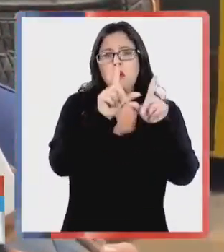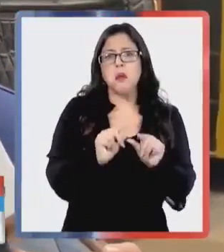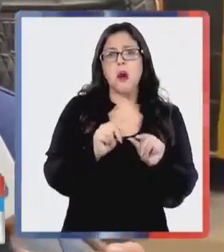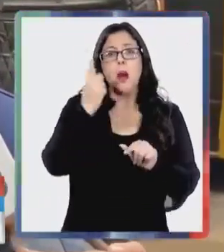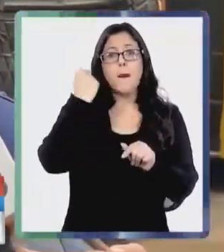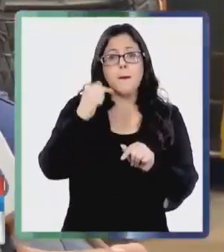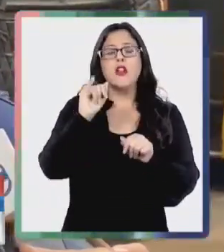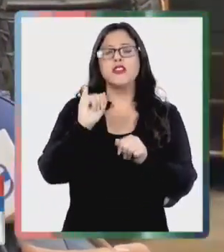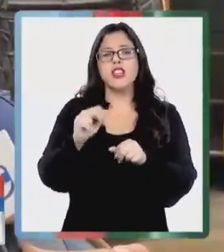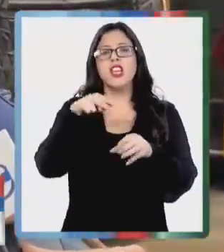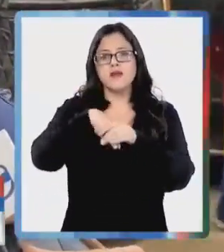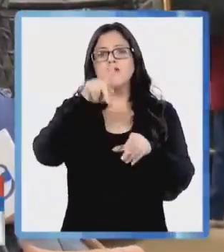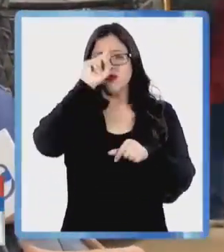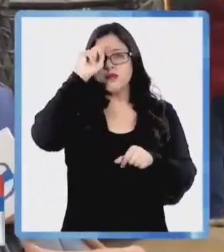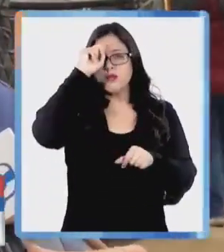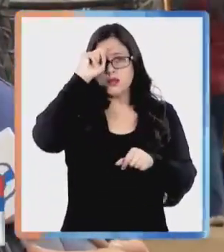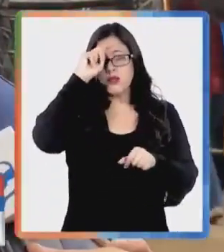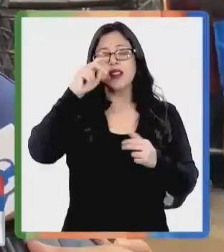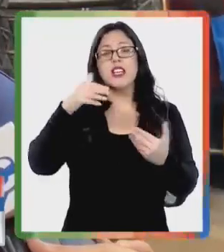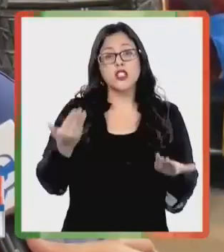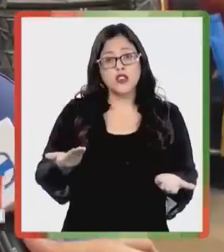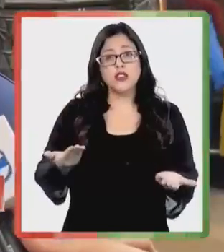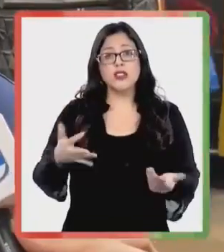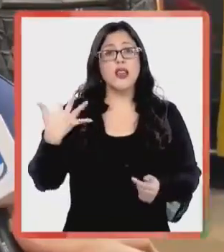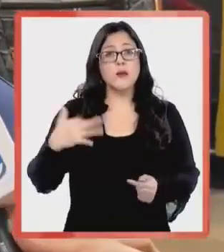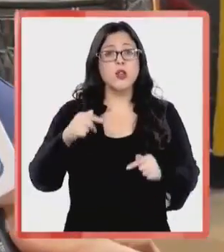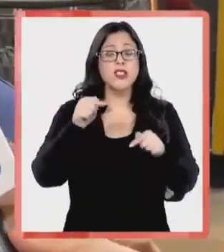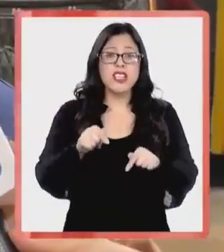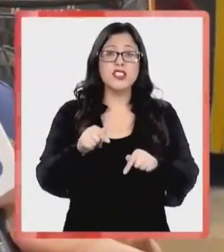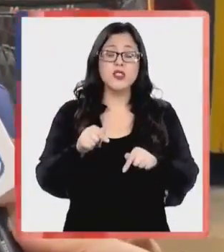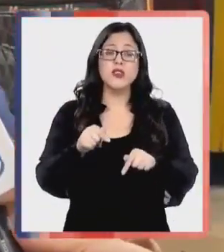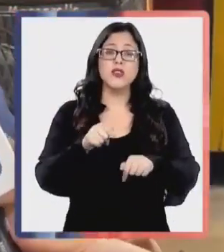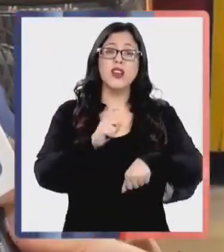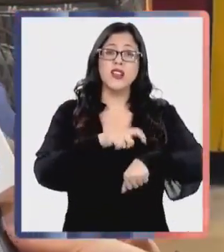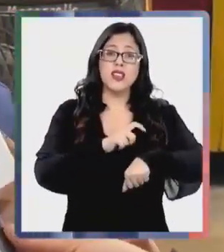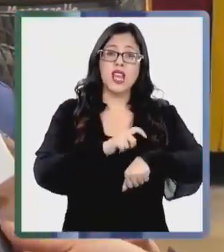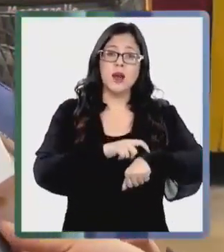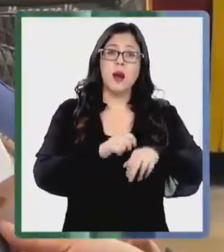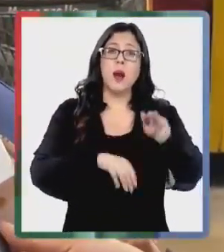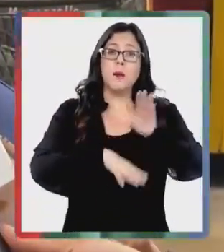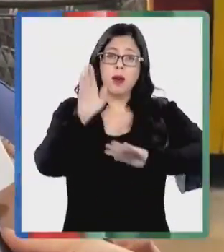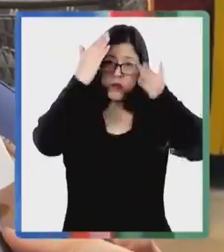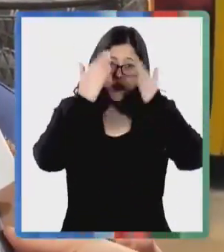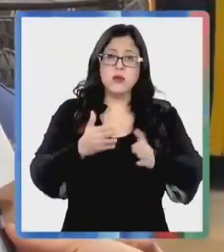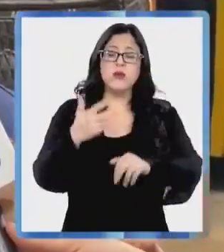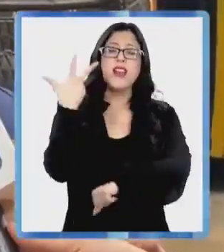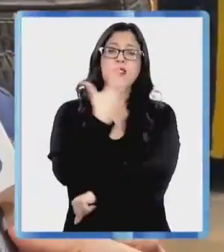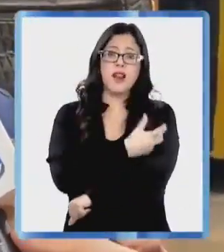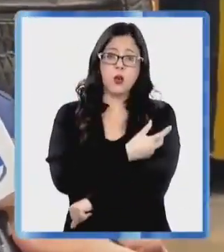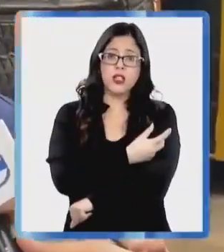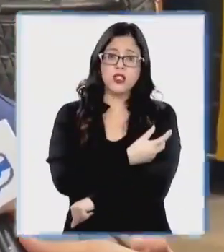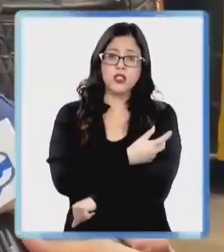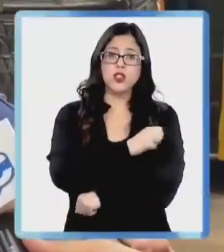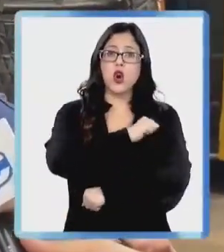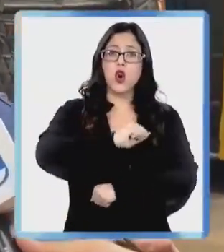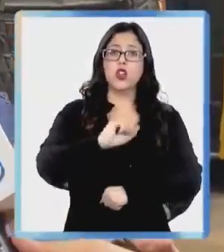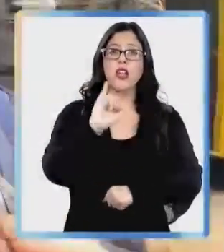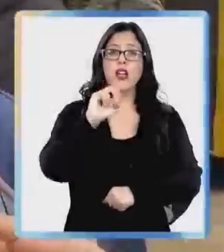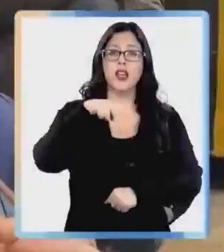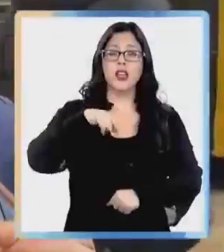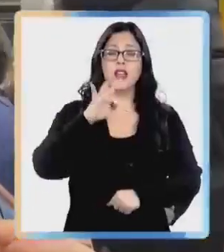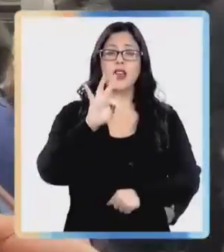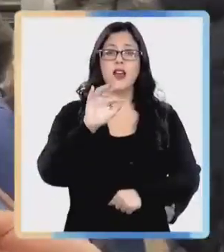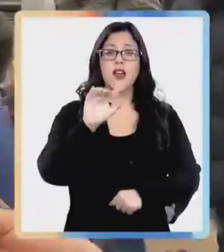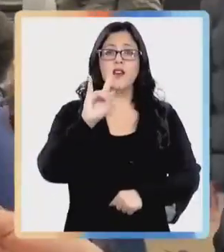principales hospitales de la región. Es importante que eso es lo que nos da tiempo para hacer mayor énfasis en la vacunación contra influenza.